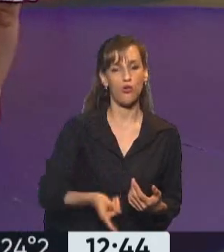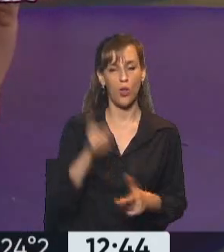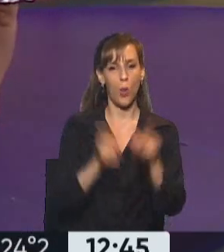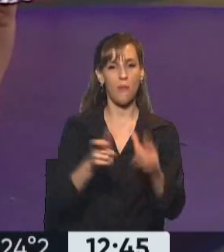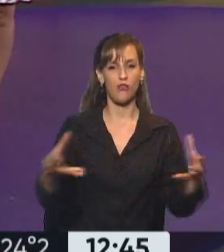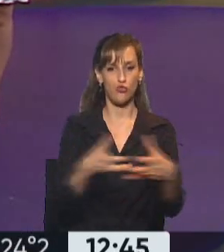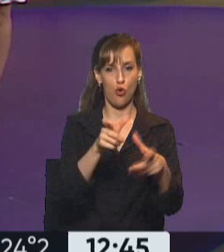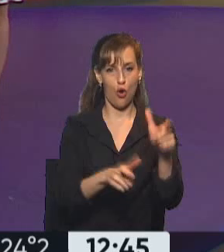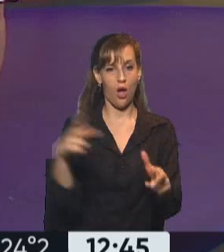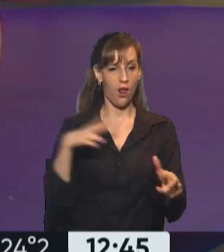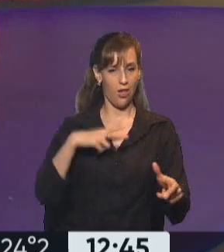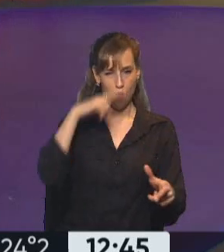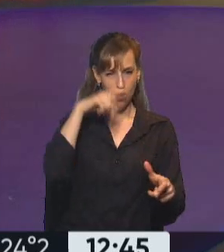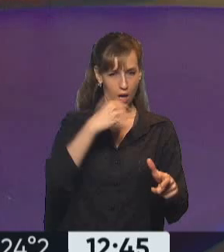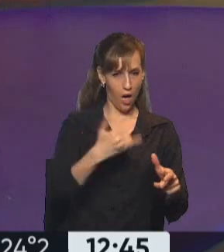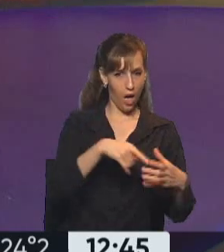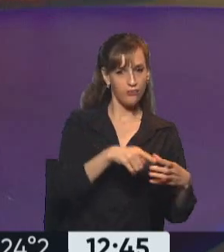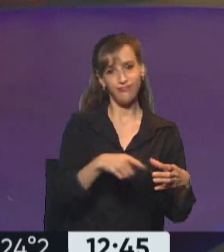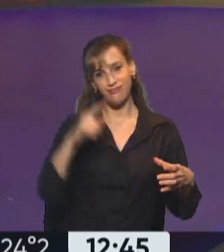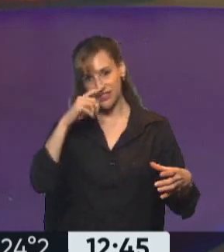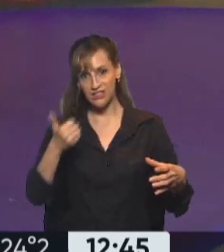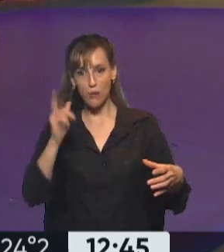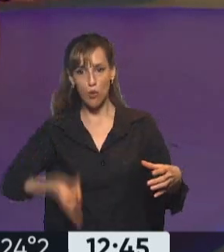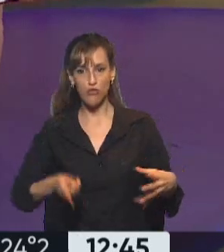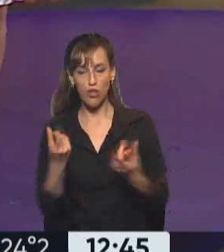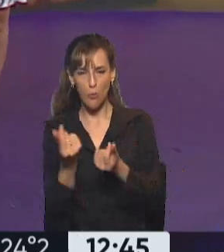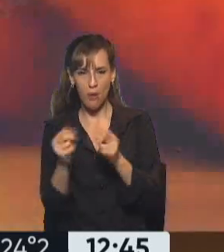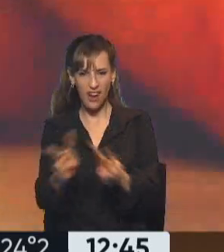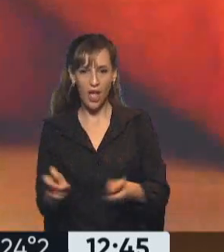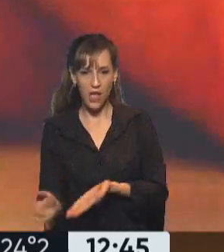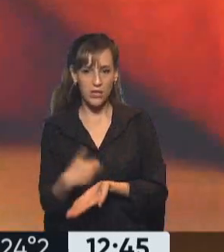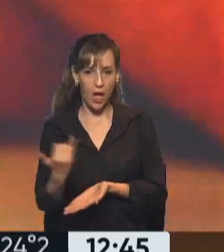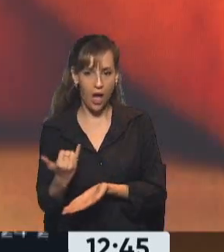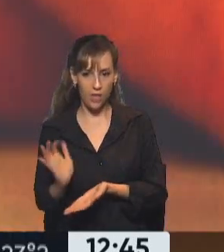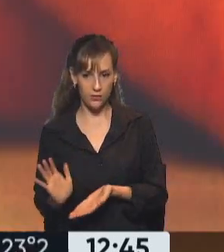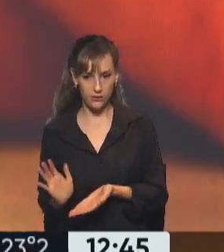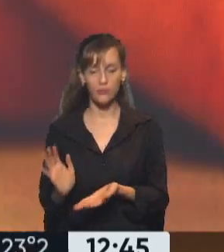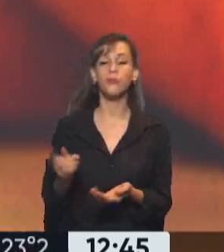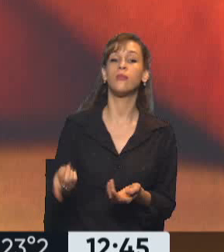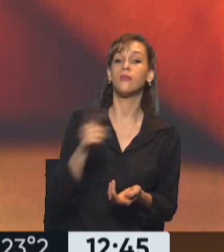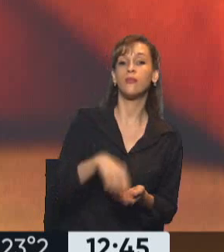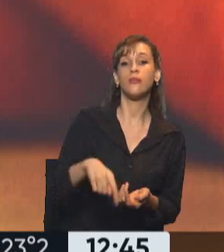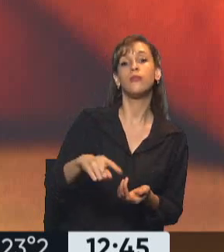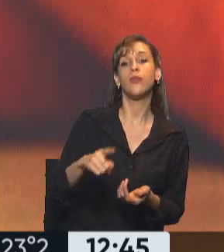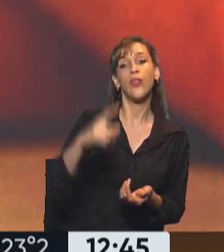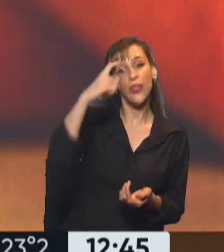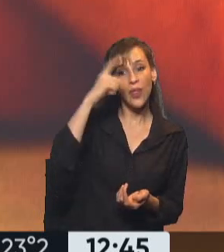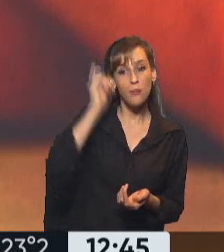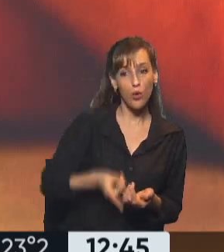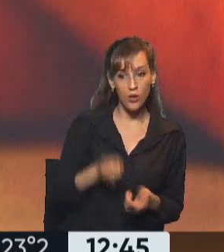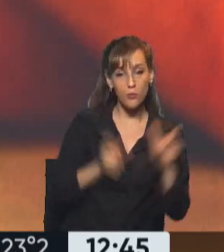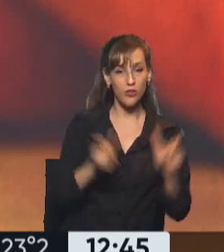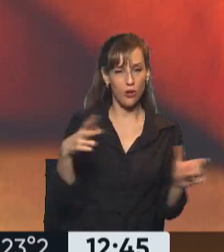el mundo y si nos vamos a América Latina todavía es peor, un cachito peor. El 10% más rico tiene el 77% de la